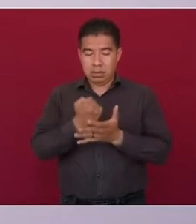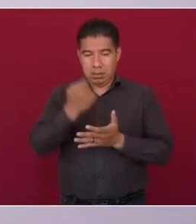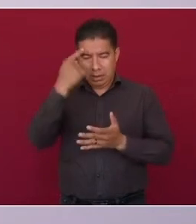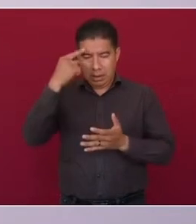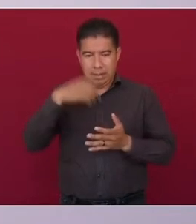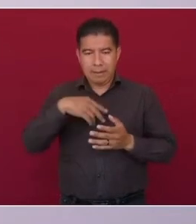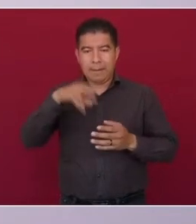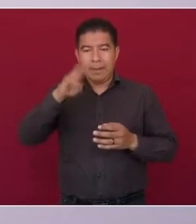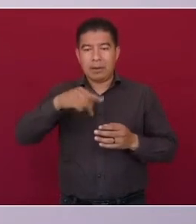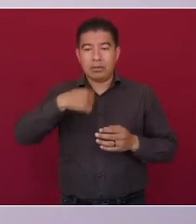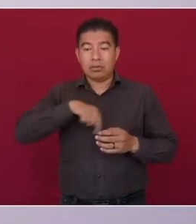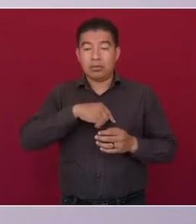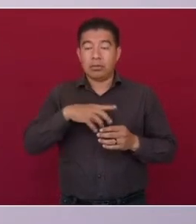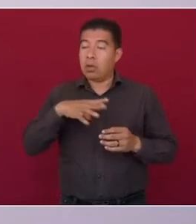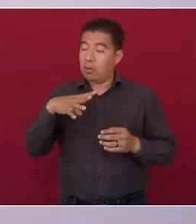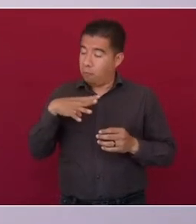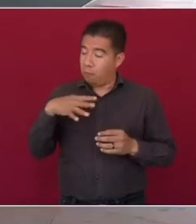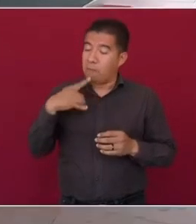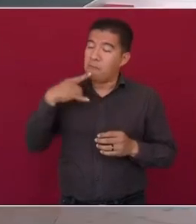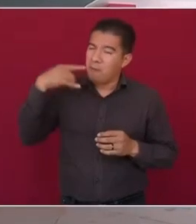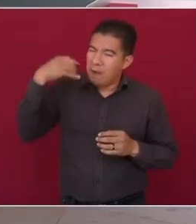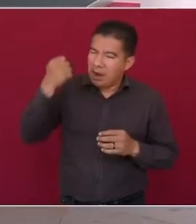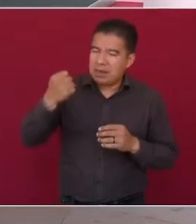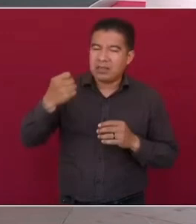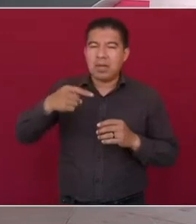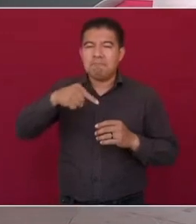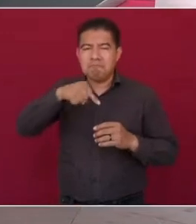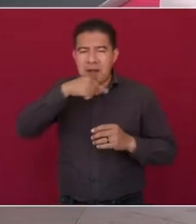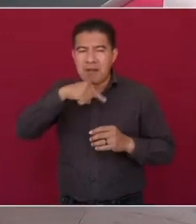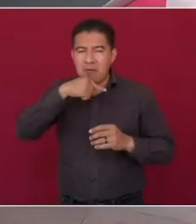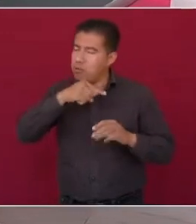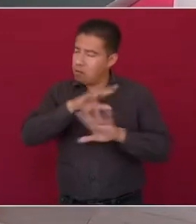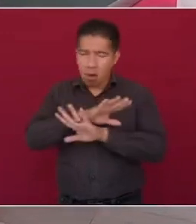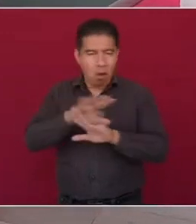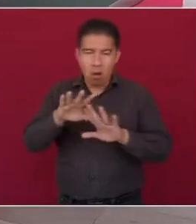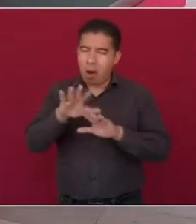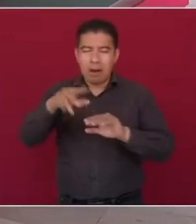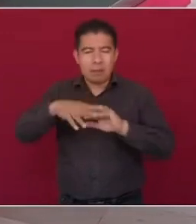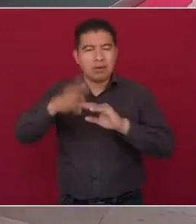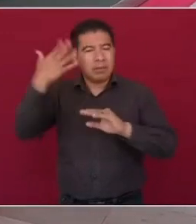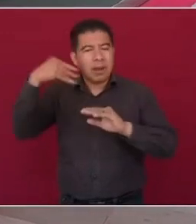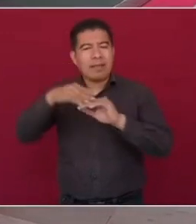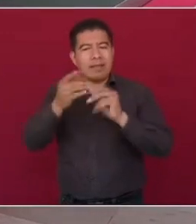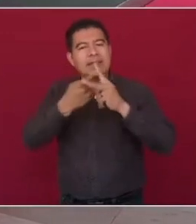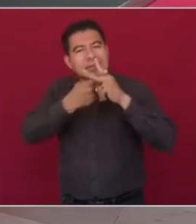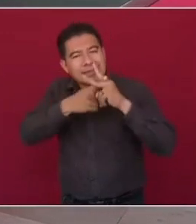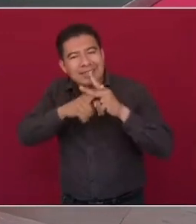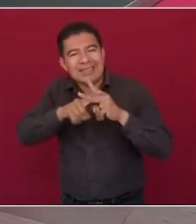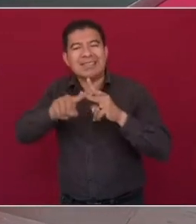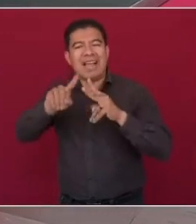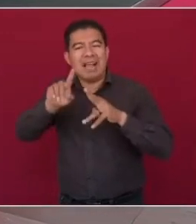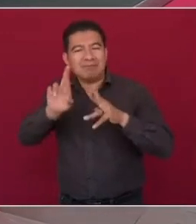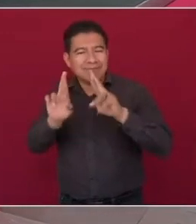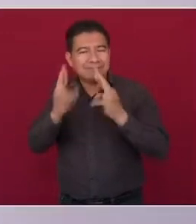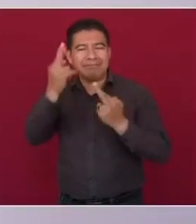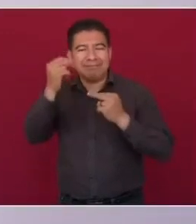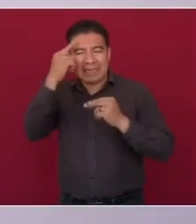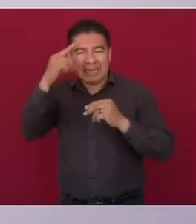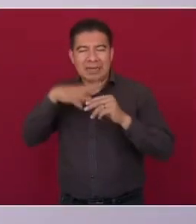fue en vano el esfuerzo de nuestros antepasados, precursores y